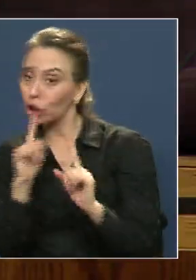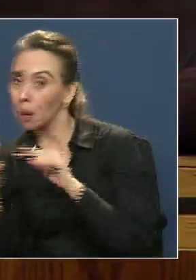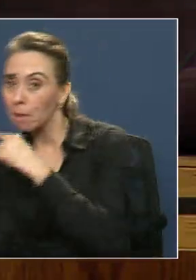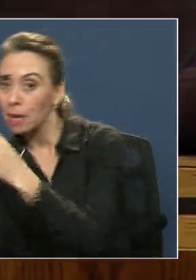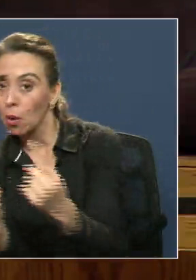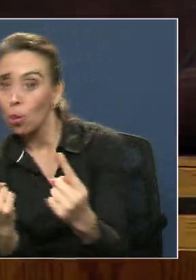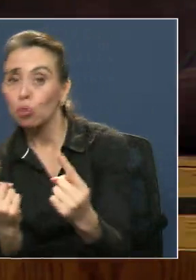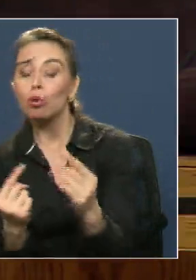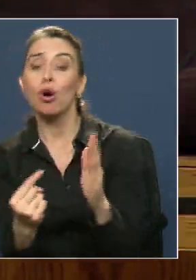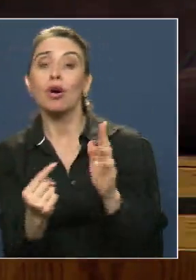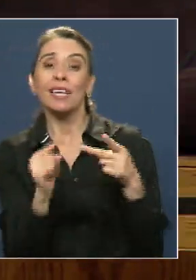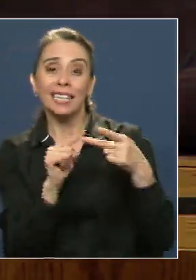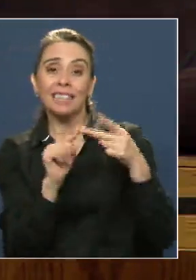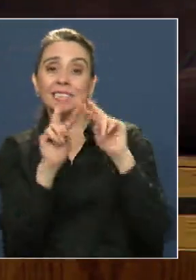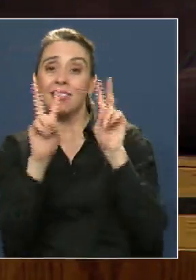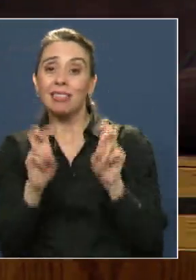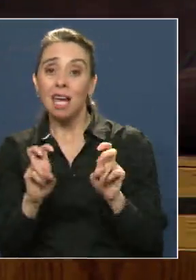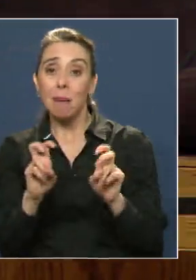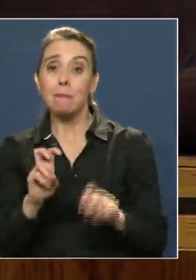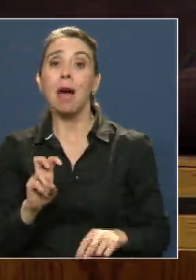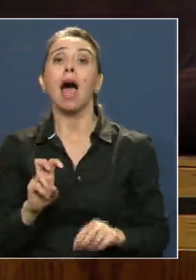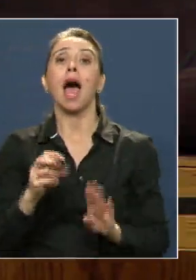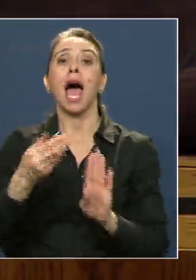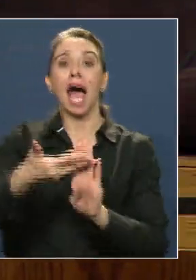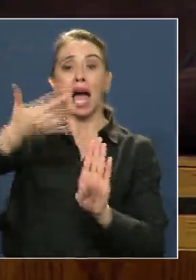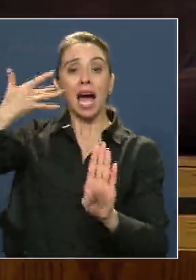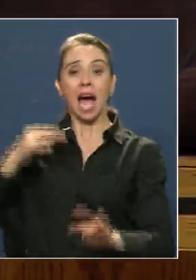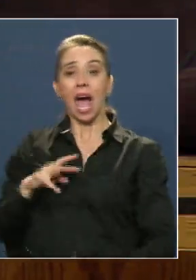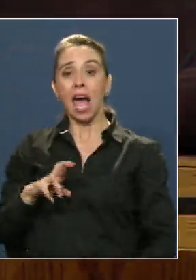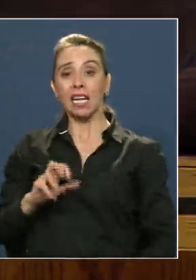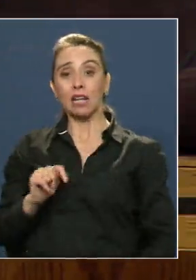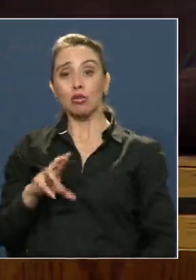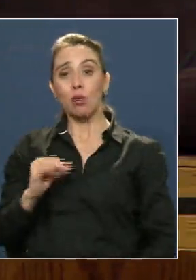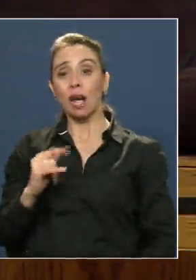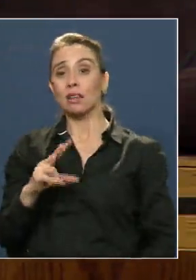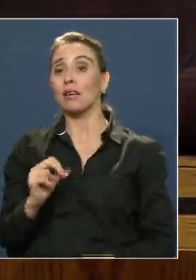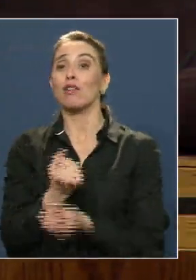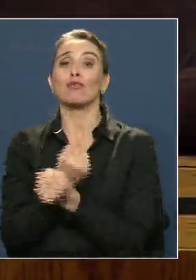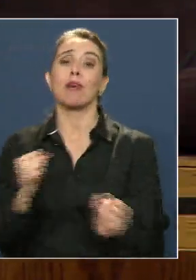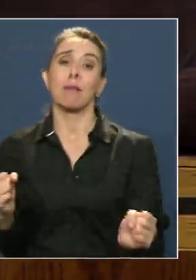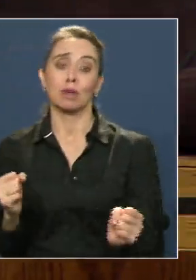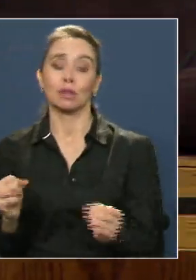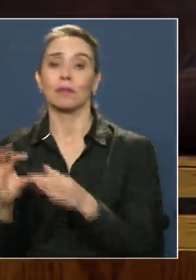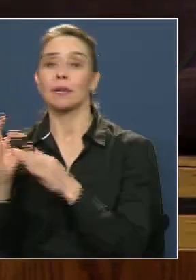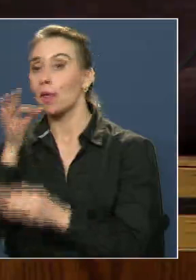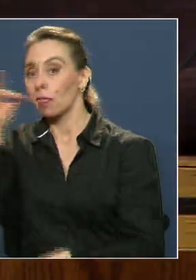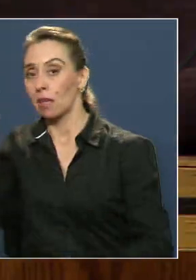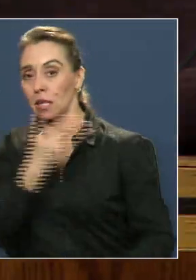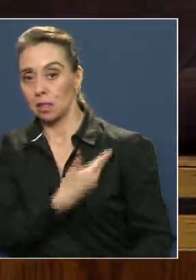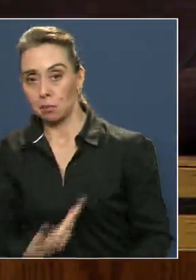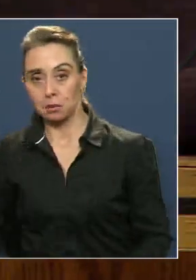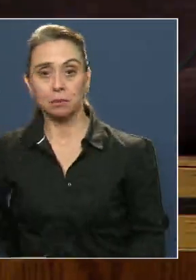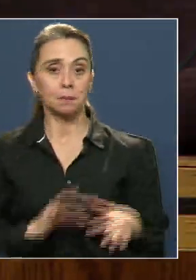que simplemente no era posible. He dicho, señor presidente. Gracias, ministro.